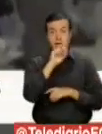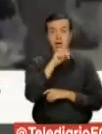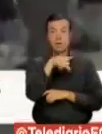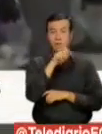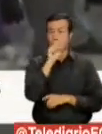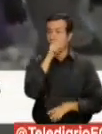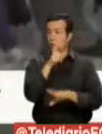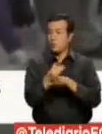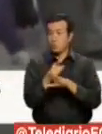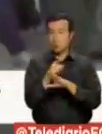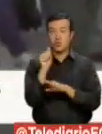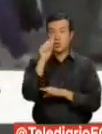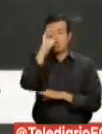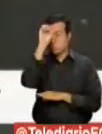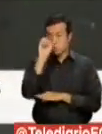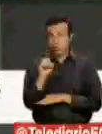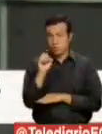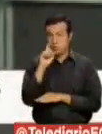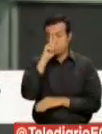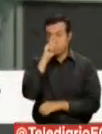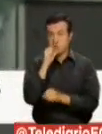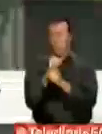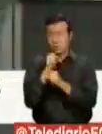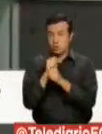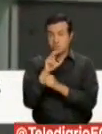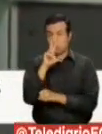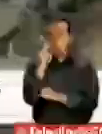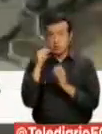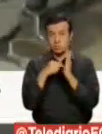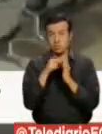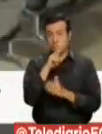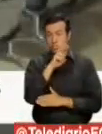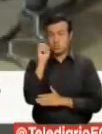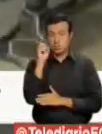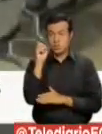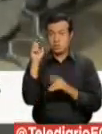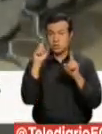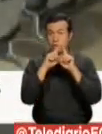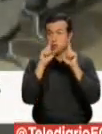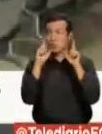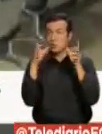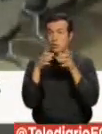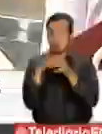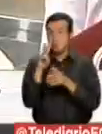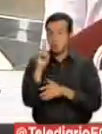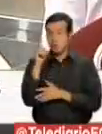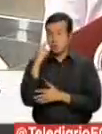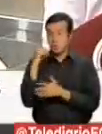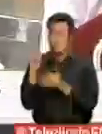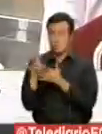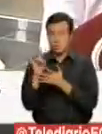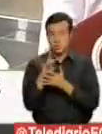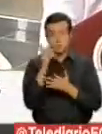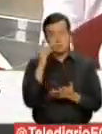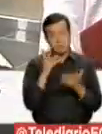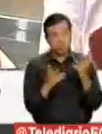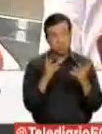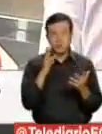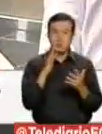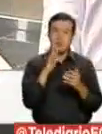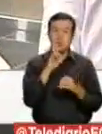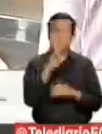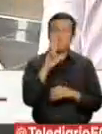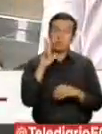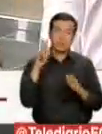la reducción de al menos el 10% de los 30.200 empleados de las 21 entidades estatales. Miren, podría estar en el orden de